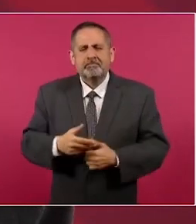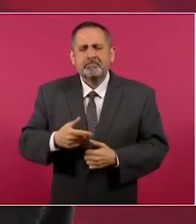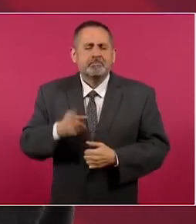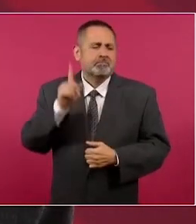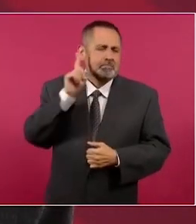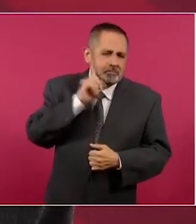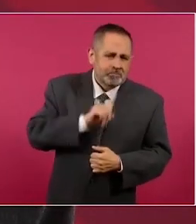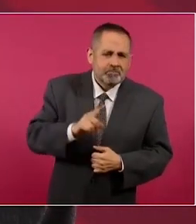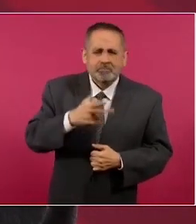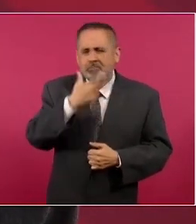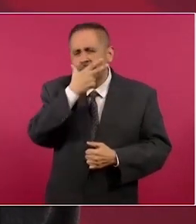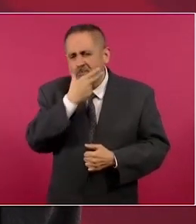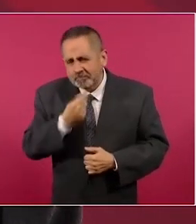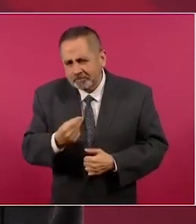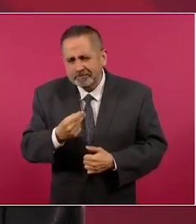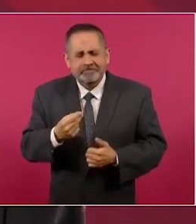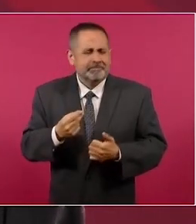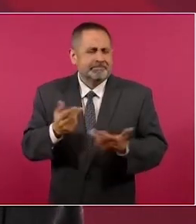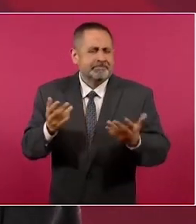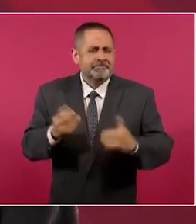Mujeres, hombres,